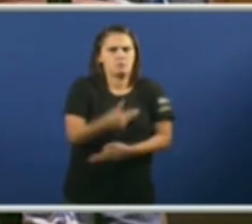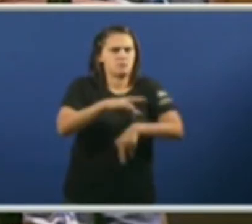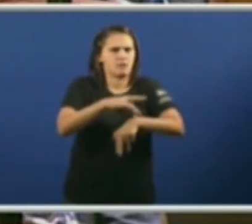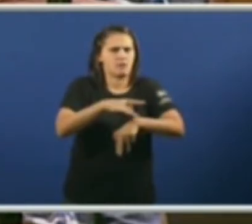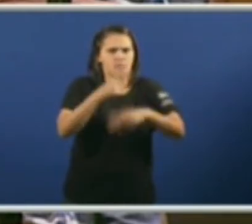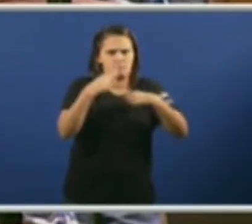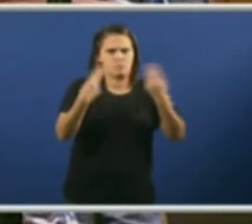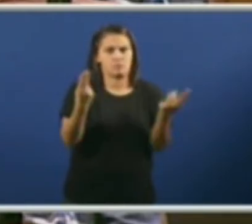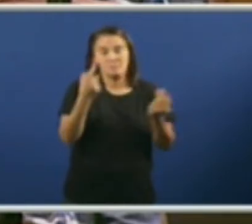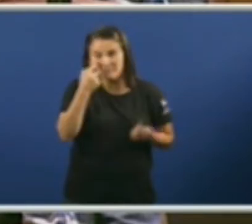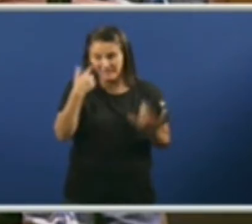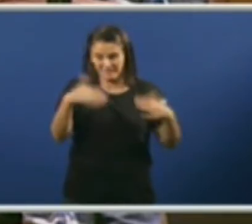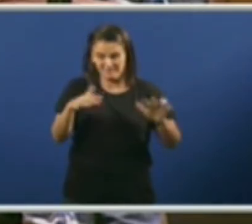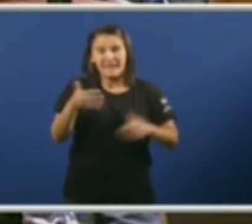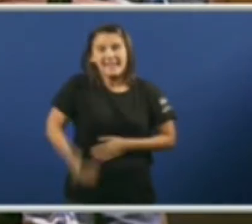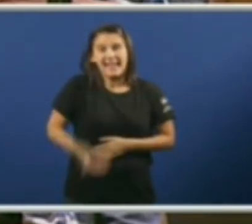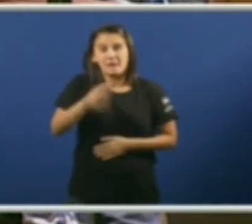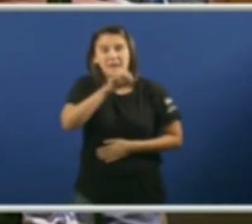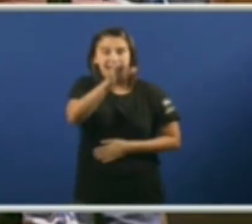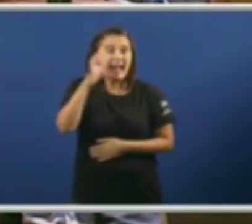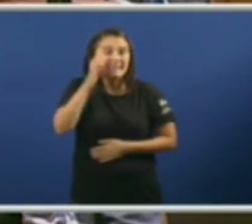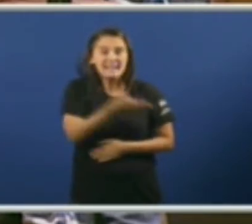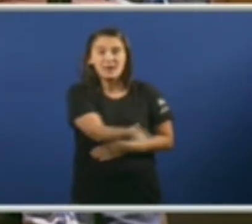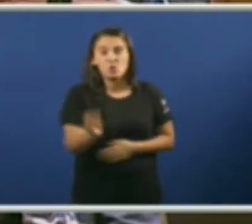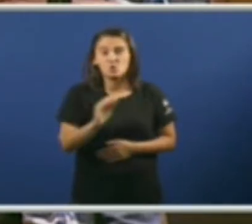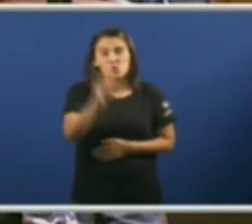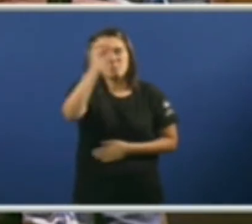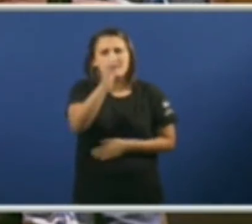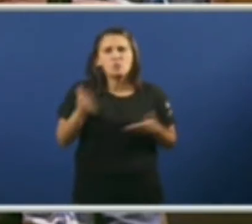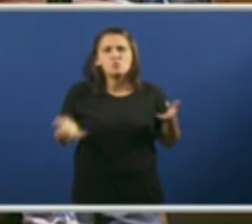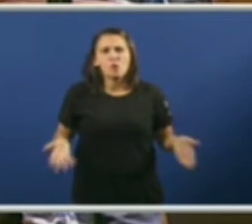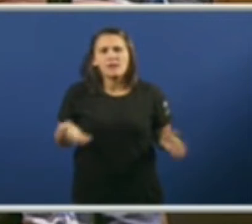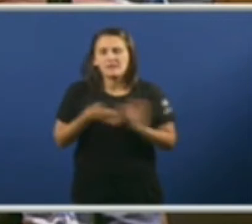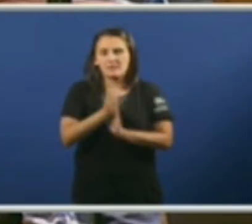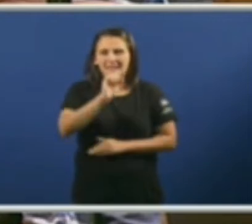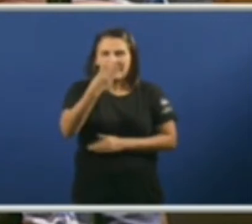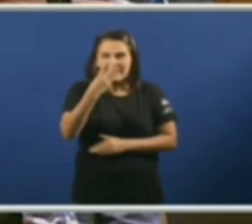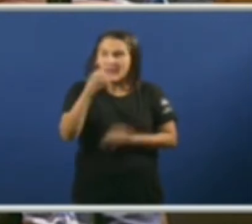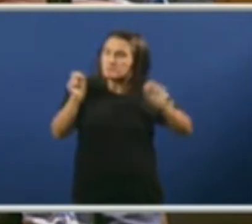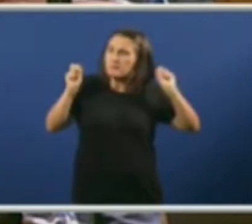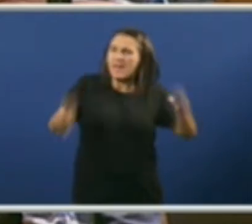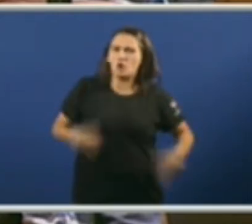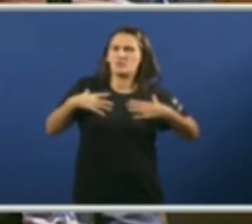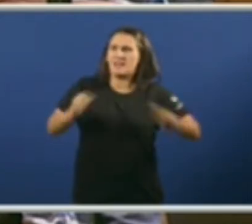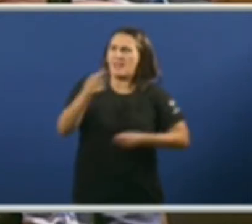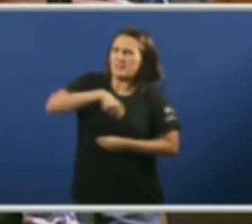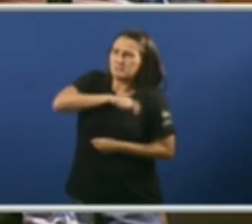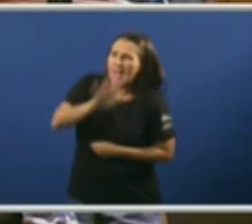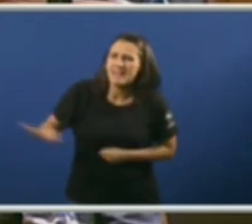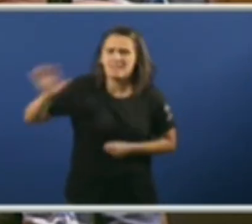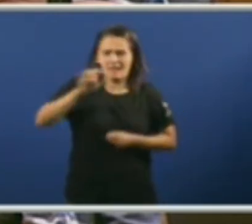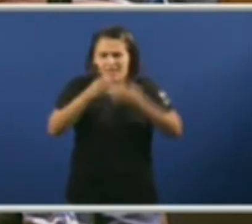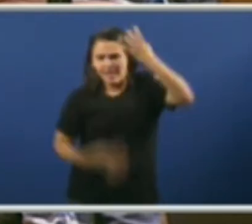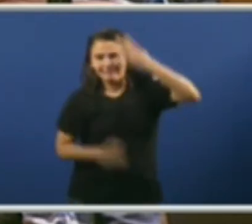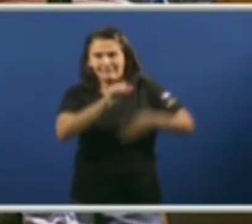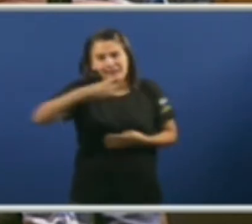sanidade. Fíxese se é grave que os galegos e galegas o que opinan é que temos a terceira peor sanidade de todo o Estado. Por lo tanto,